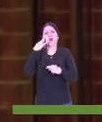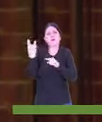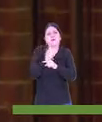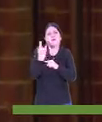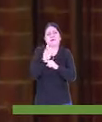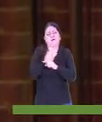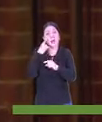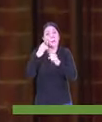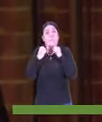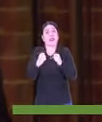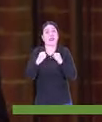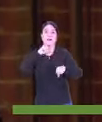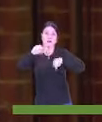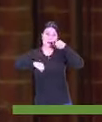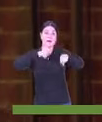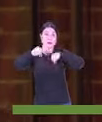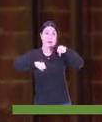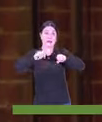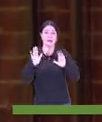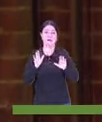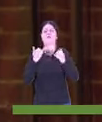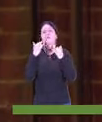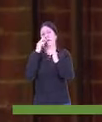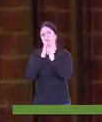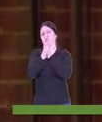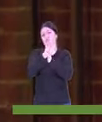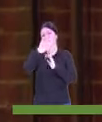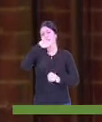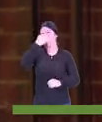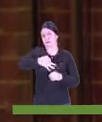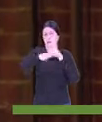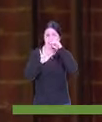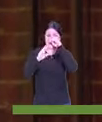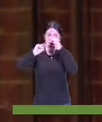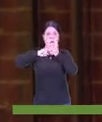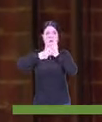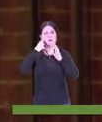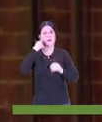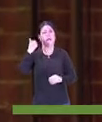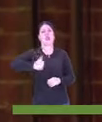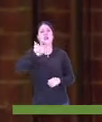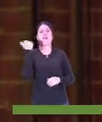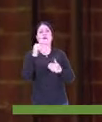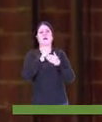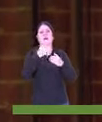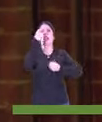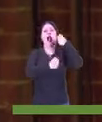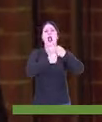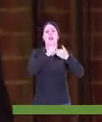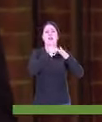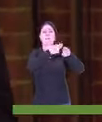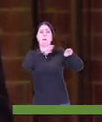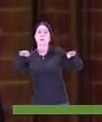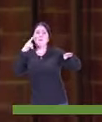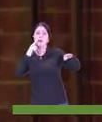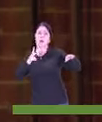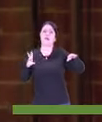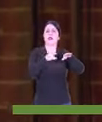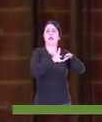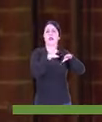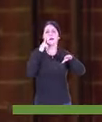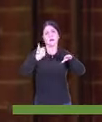Yo quiero decirles que realmente nosotros no le estamos quitando espacio a los carros. Resulta que cuando tenemos